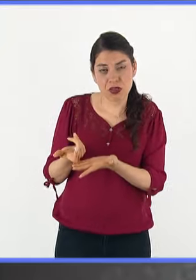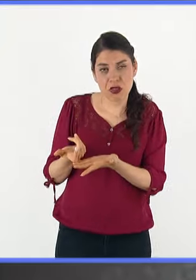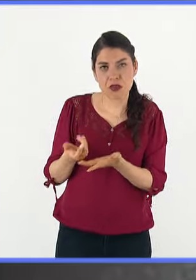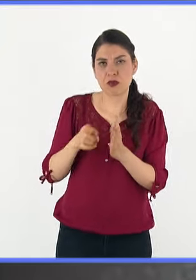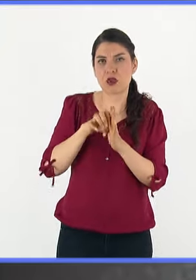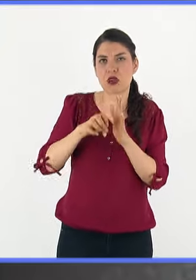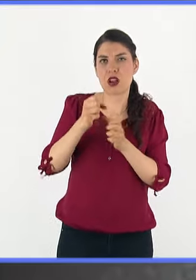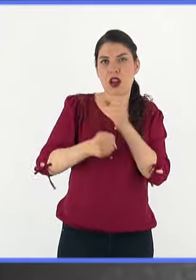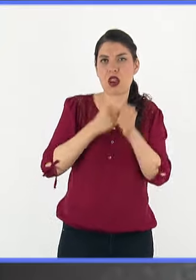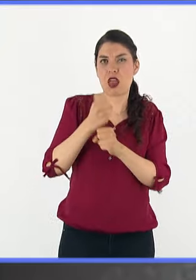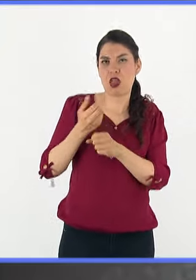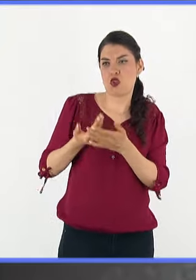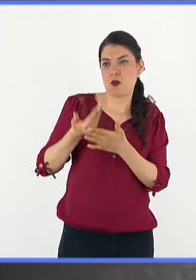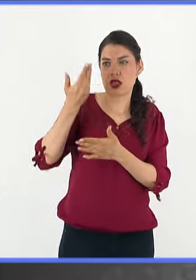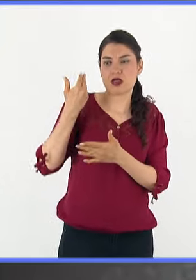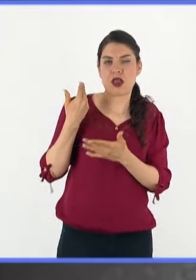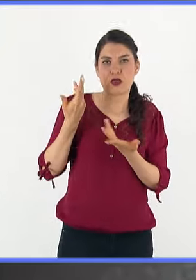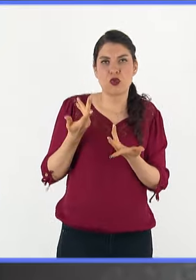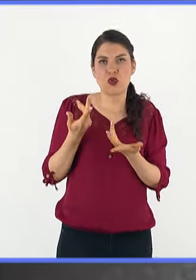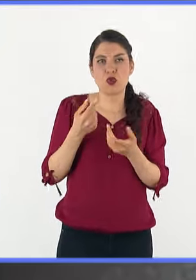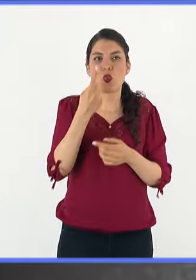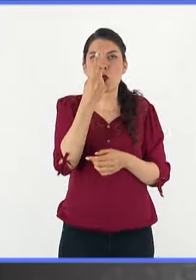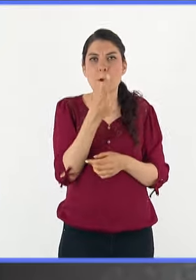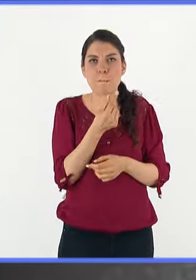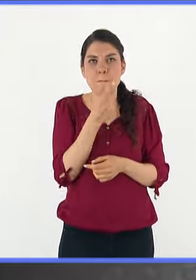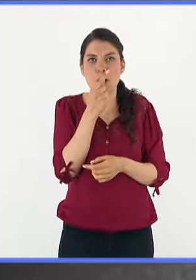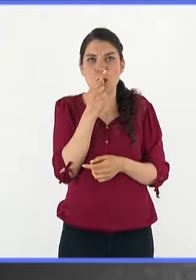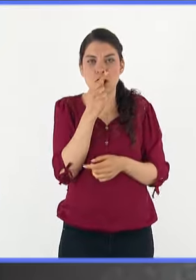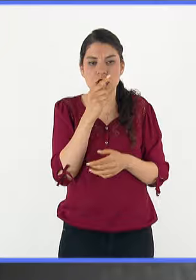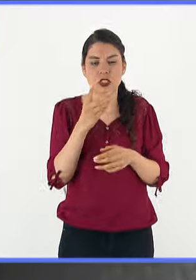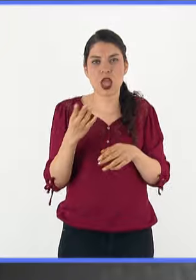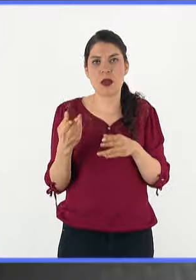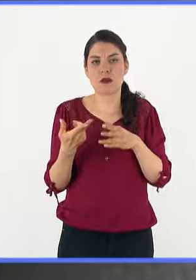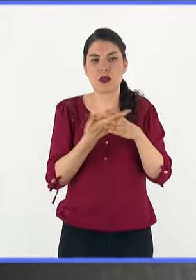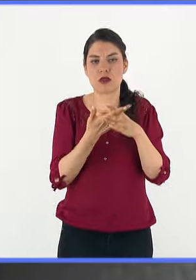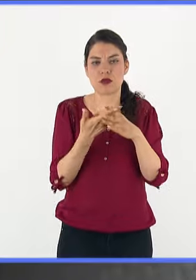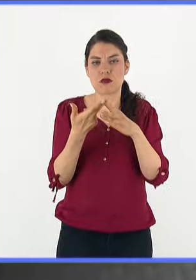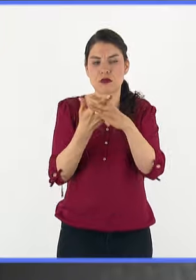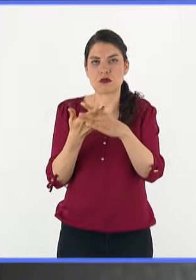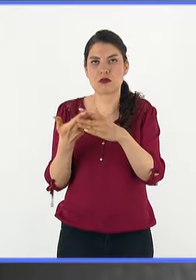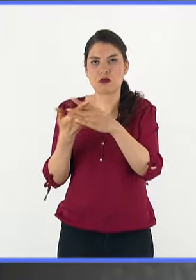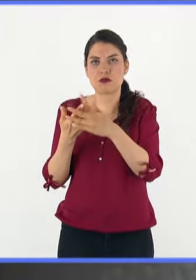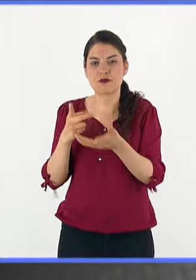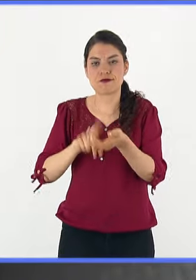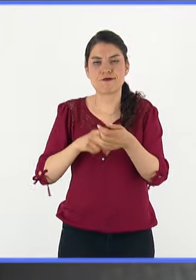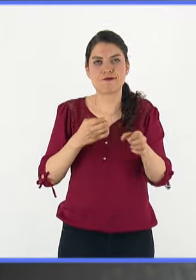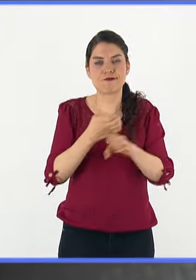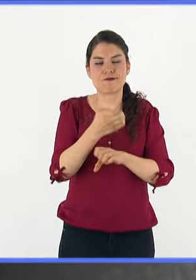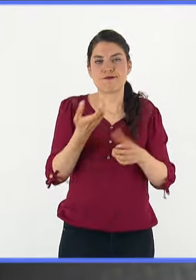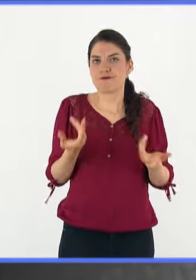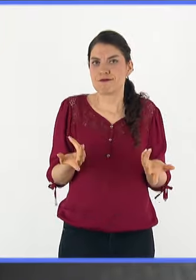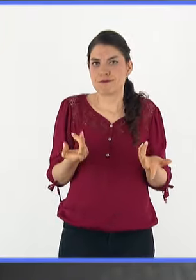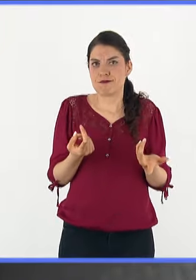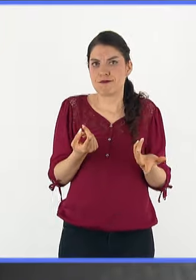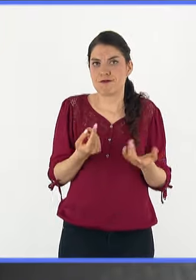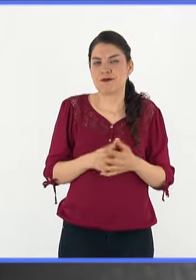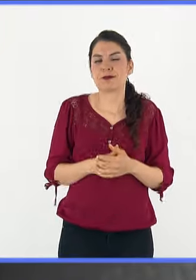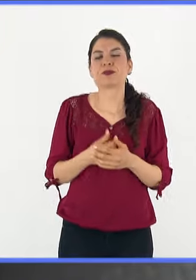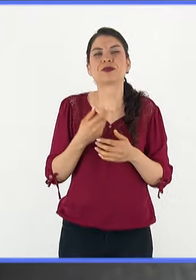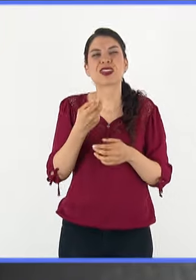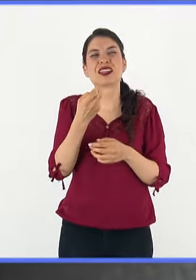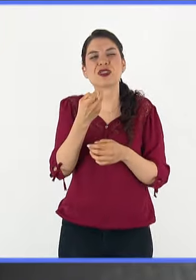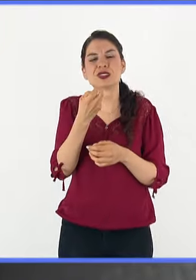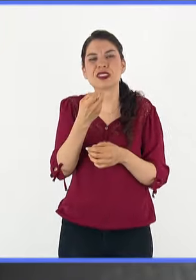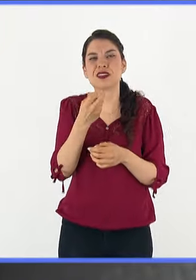promedio asesinaron a un policía municipal al día no entonces también también es un es un asunto de donde se tiene que a partir de estos datos